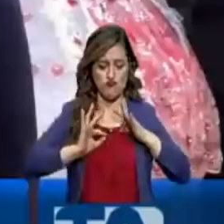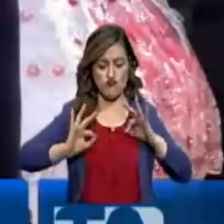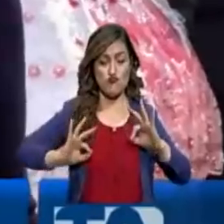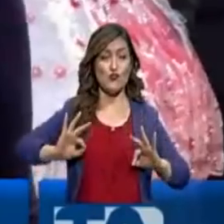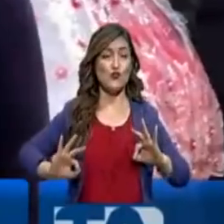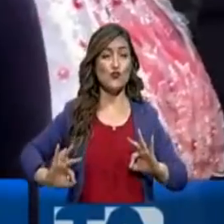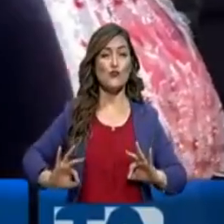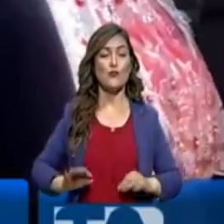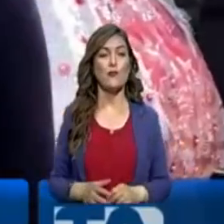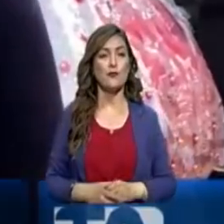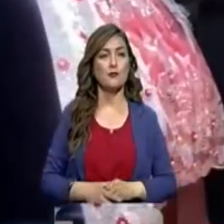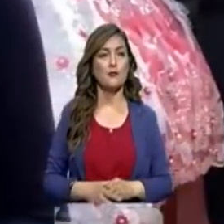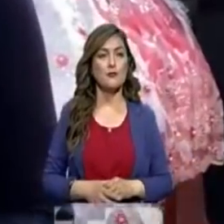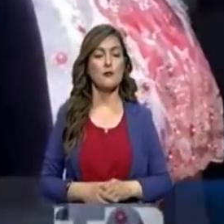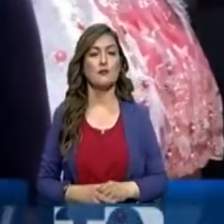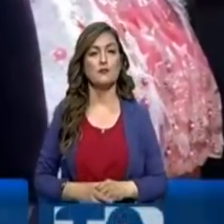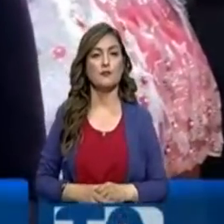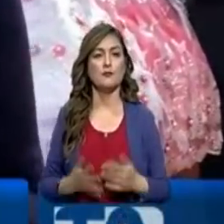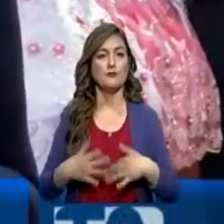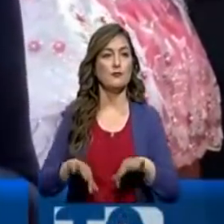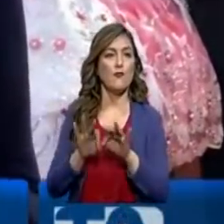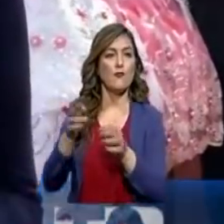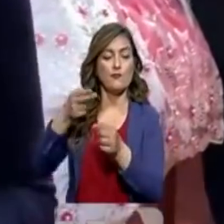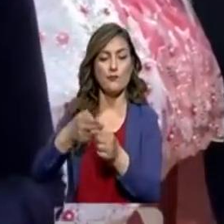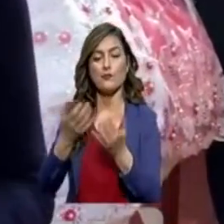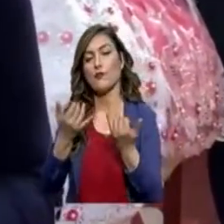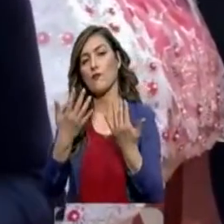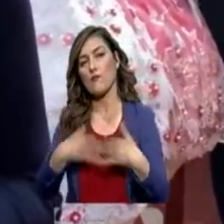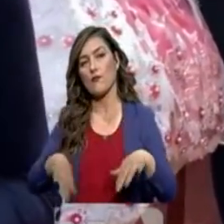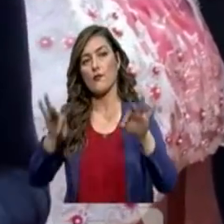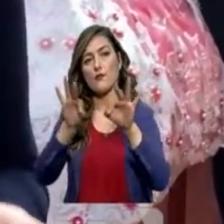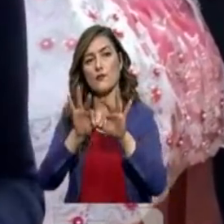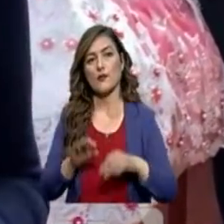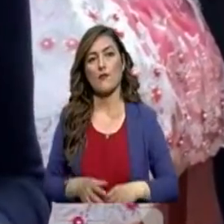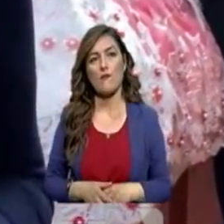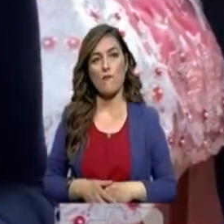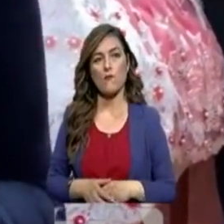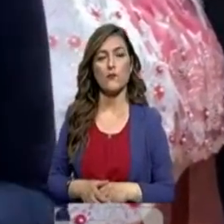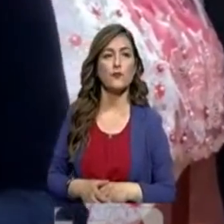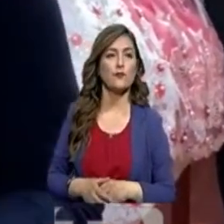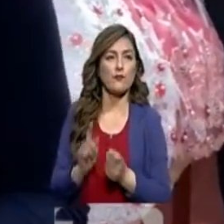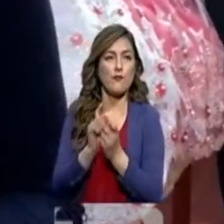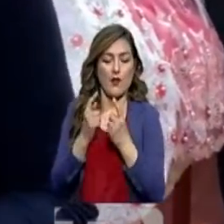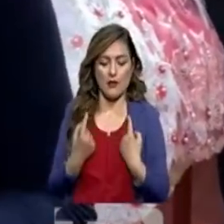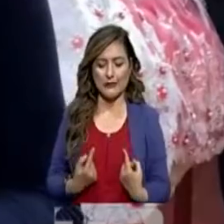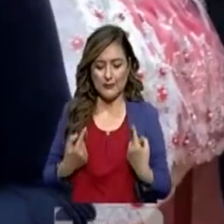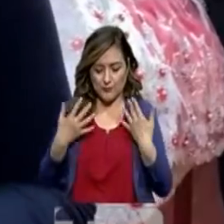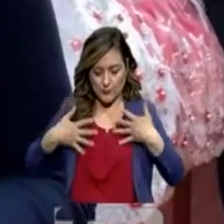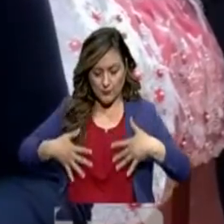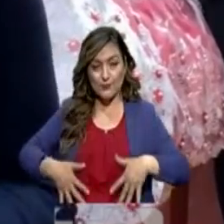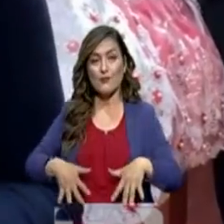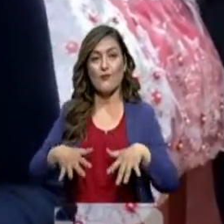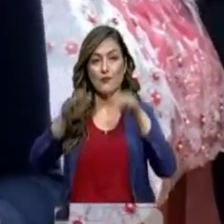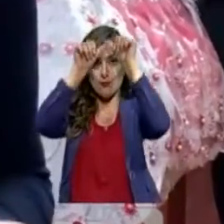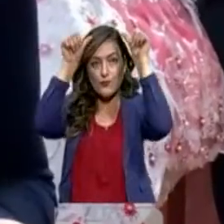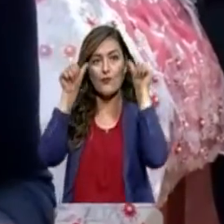pedrería. Es un verdadero privilegio formar parte de un momento tan sublime como es el cambio de vestuario de la sagrada imagen de la Virgen